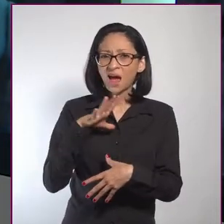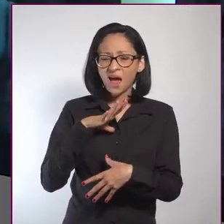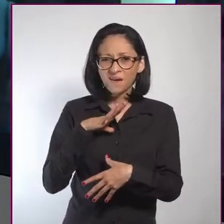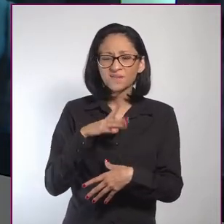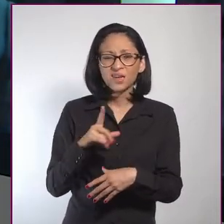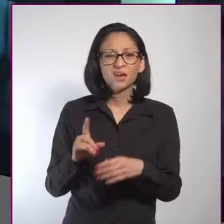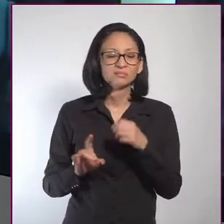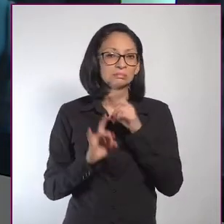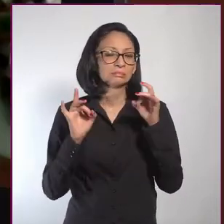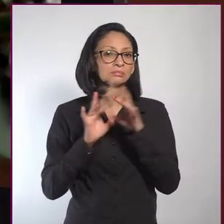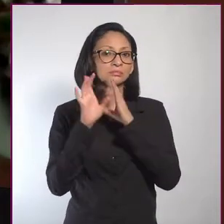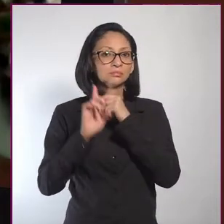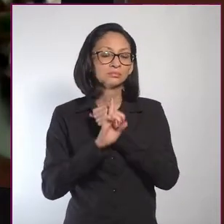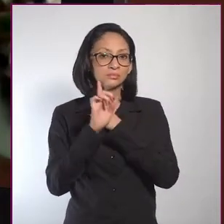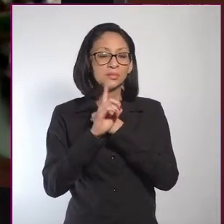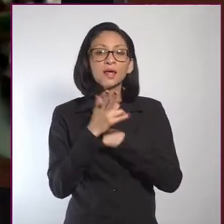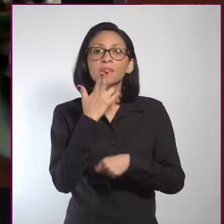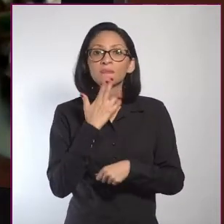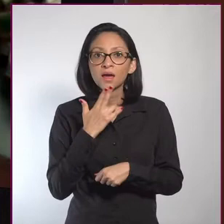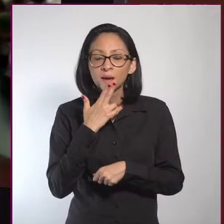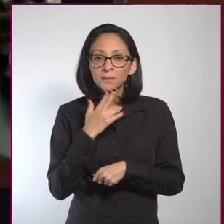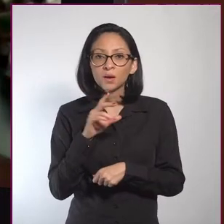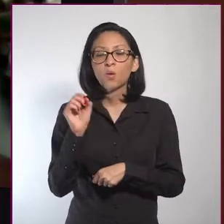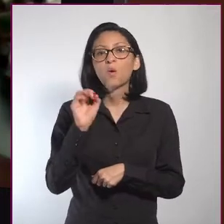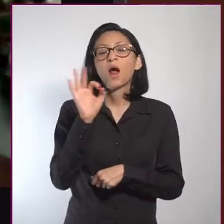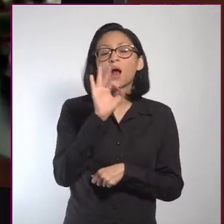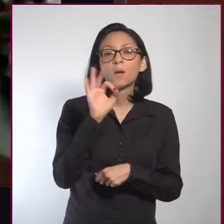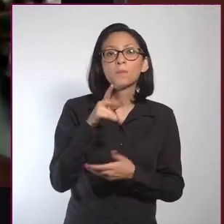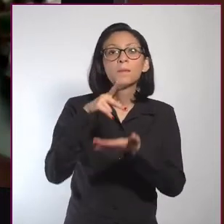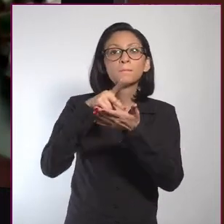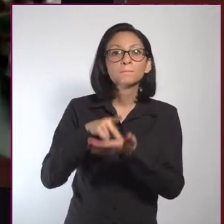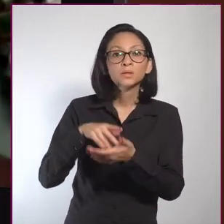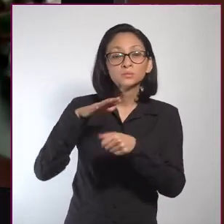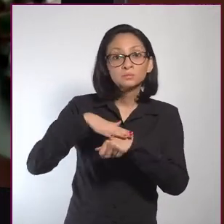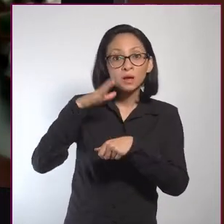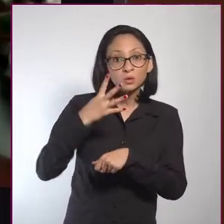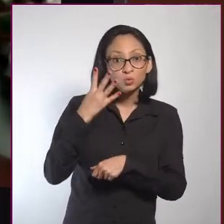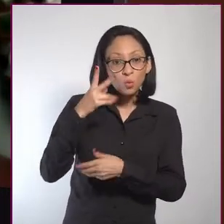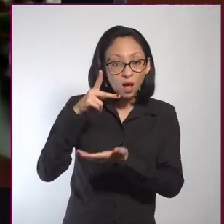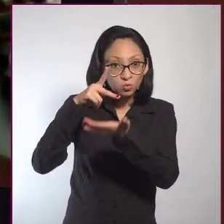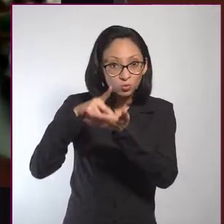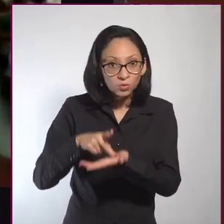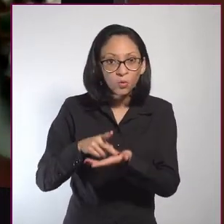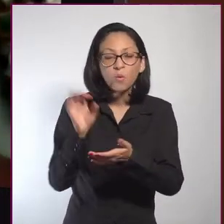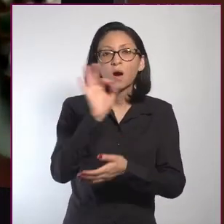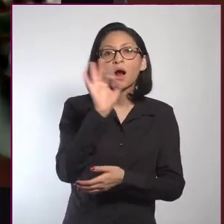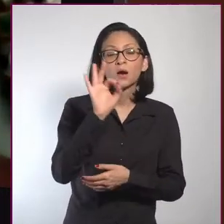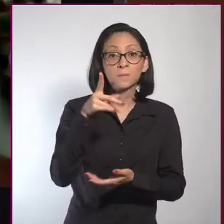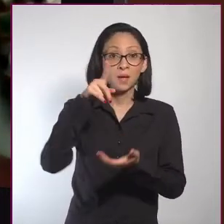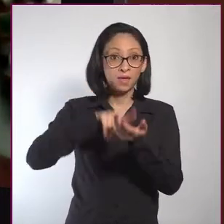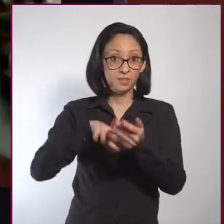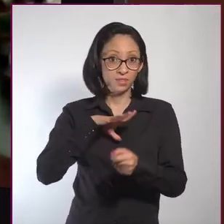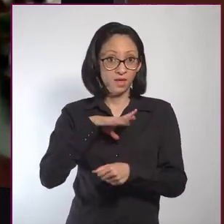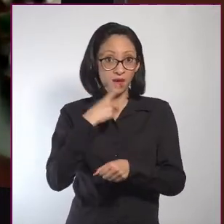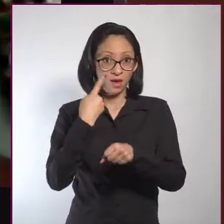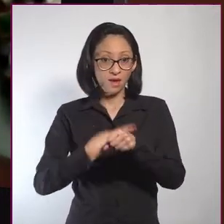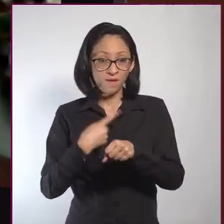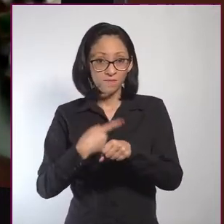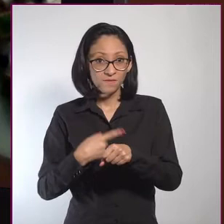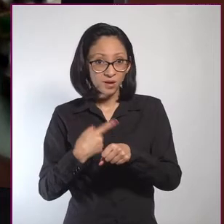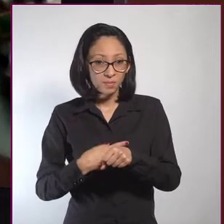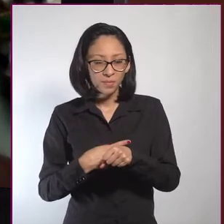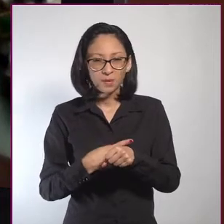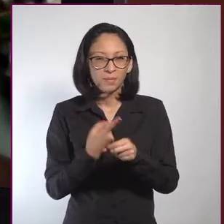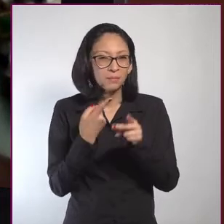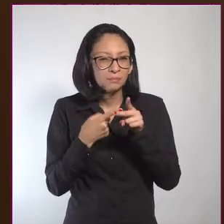diabetes gestacional o pesó más de 4 kilos o sufrió alguna enfermedad que lo desnutrió en los